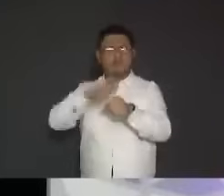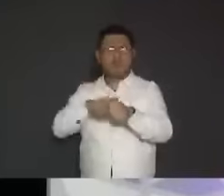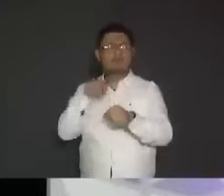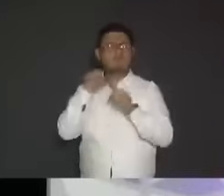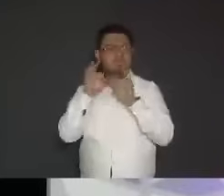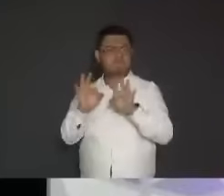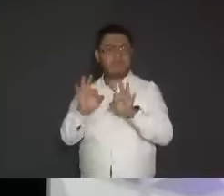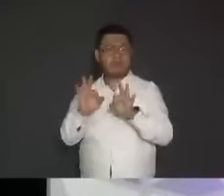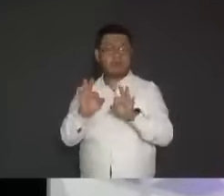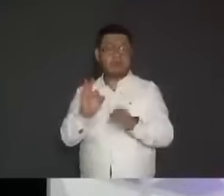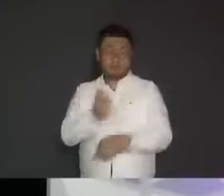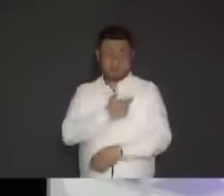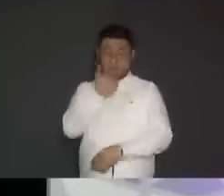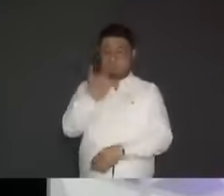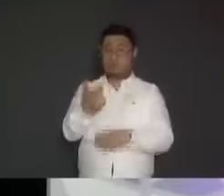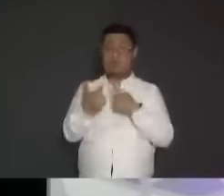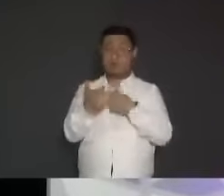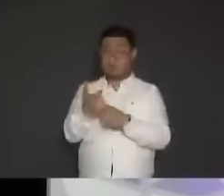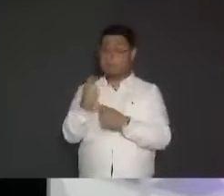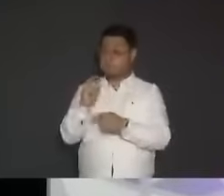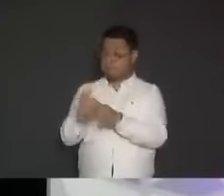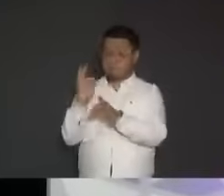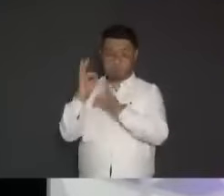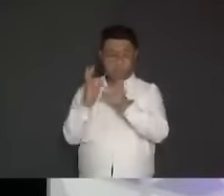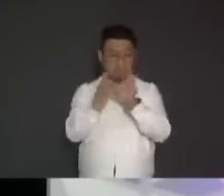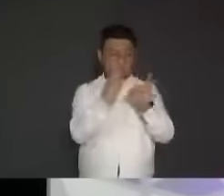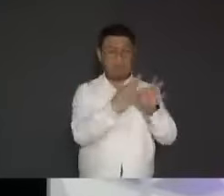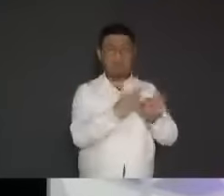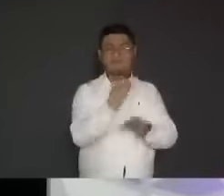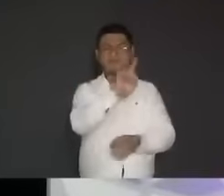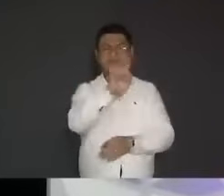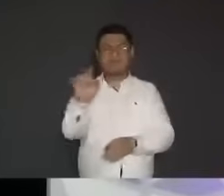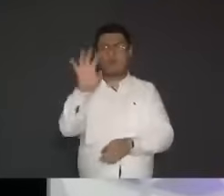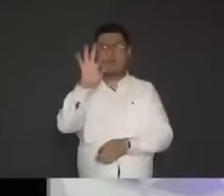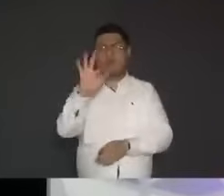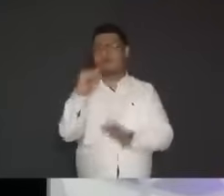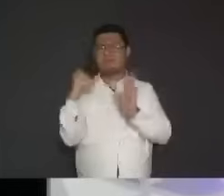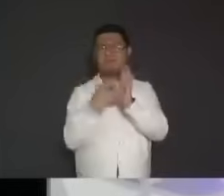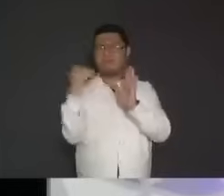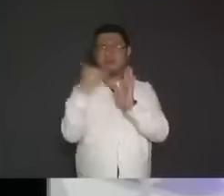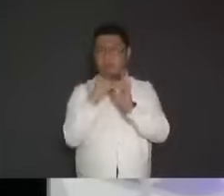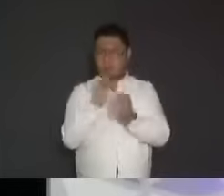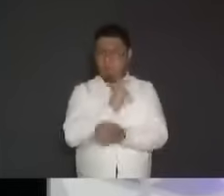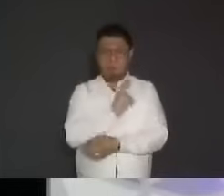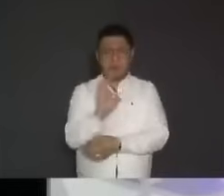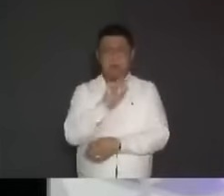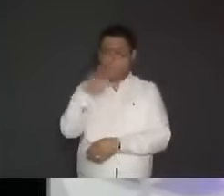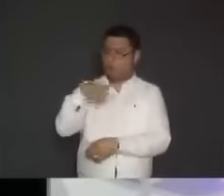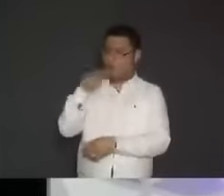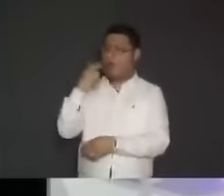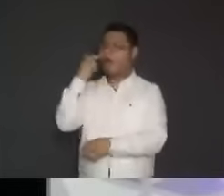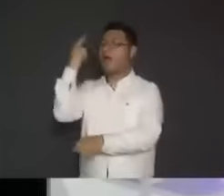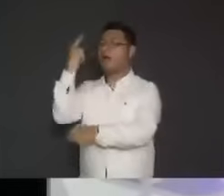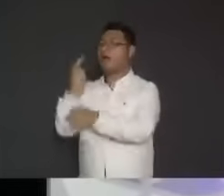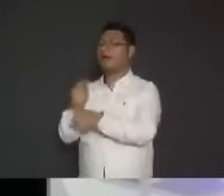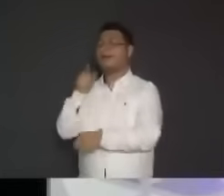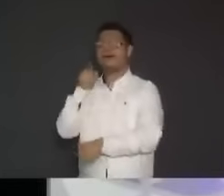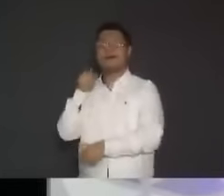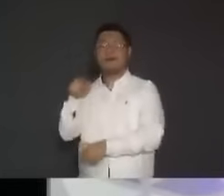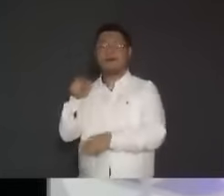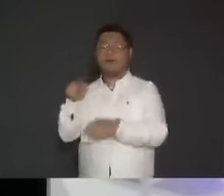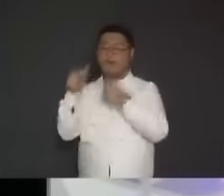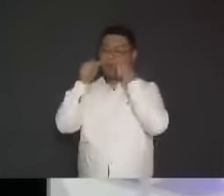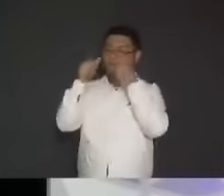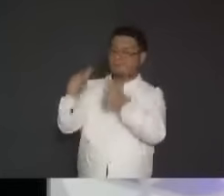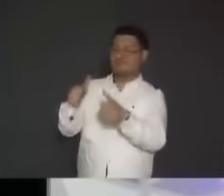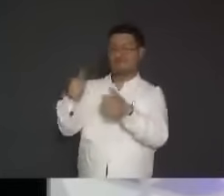rinde el dinero cuando no se lo roban? Con 140 millones puedes googlearlo y checar el estado en el que se encuentran esas villas de